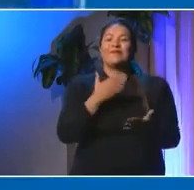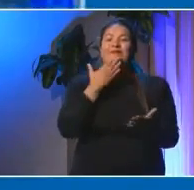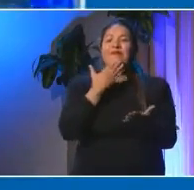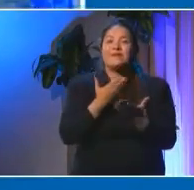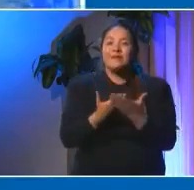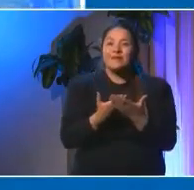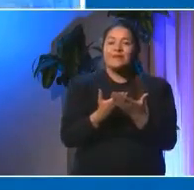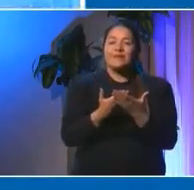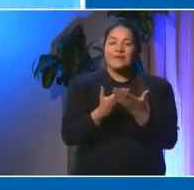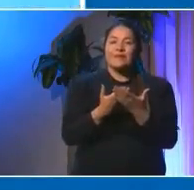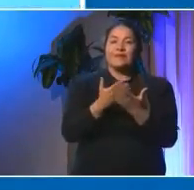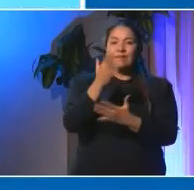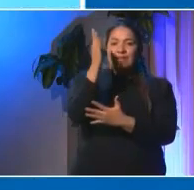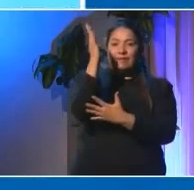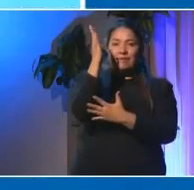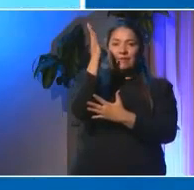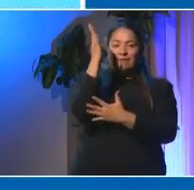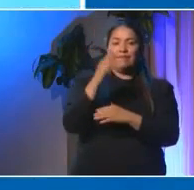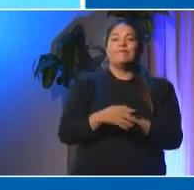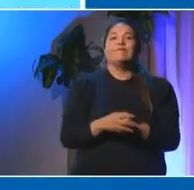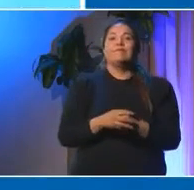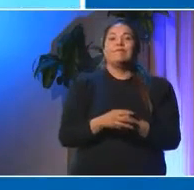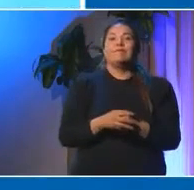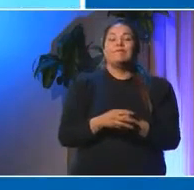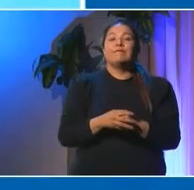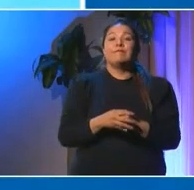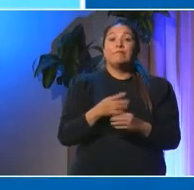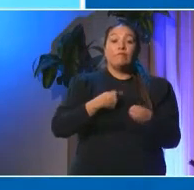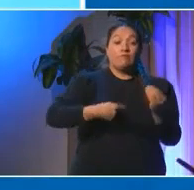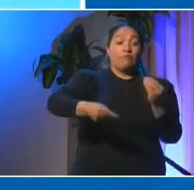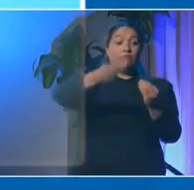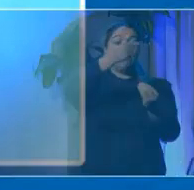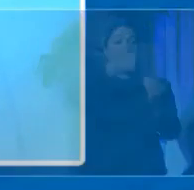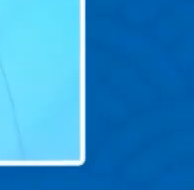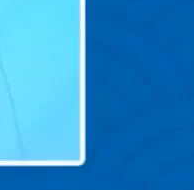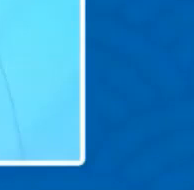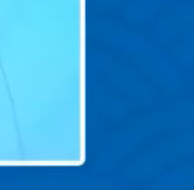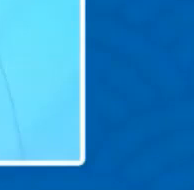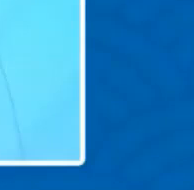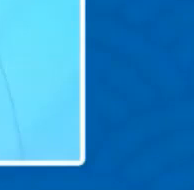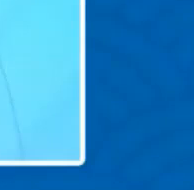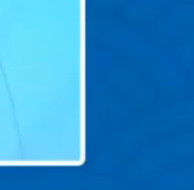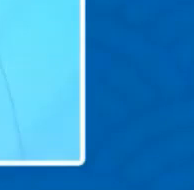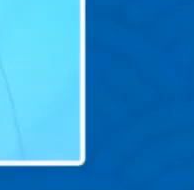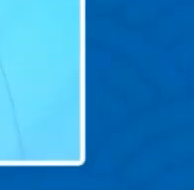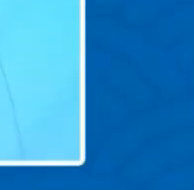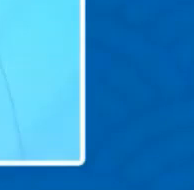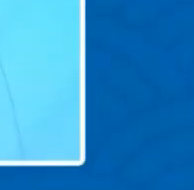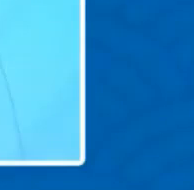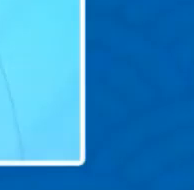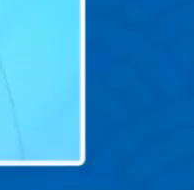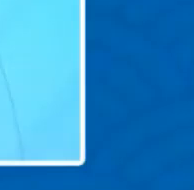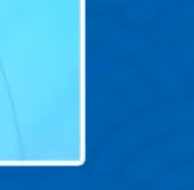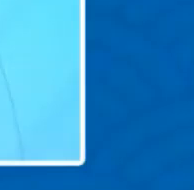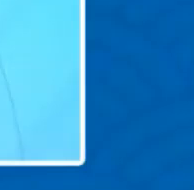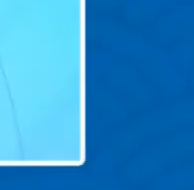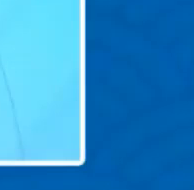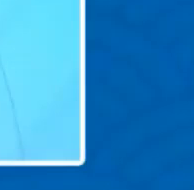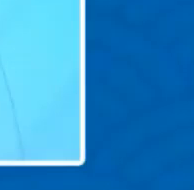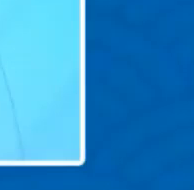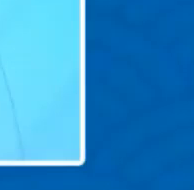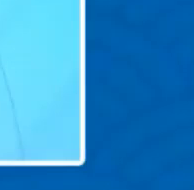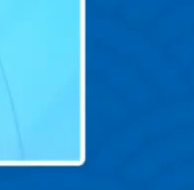gracias por su intervención el diseño inspirado en la naturaleza puede contribuir a los procesos regenerativos y